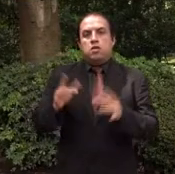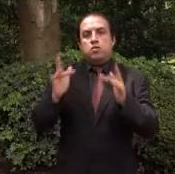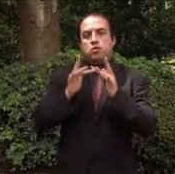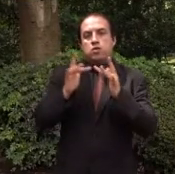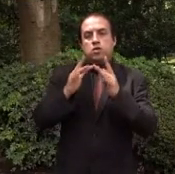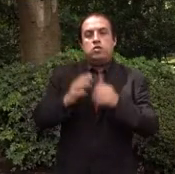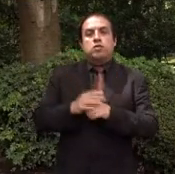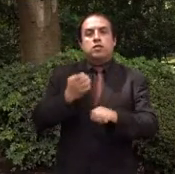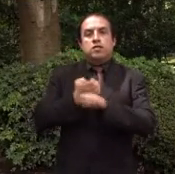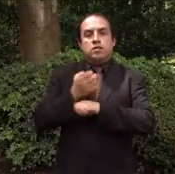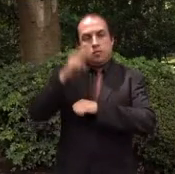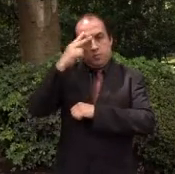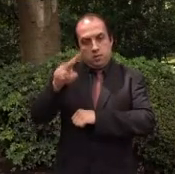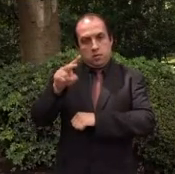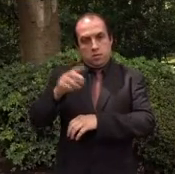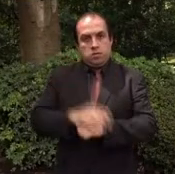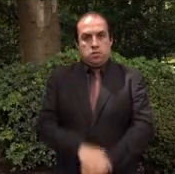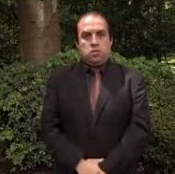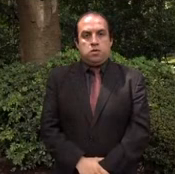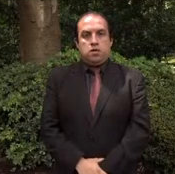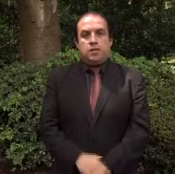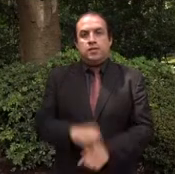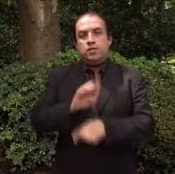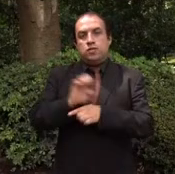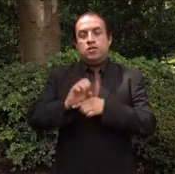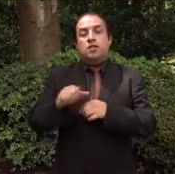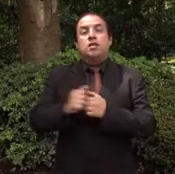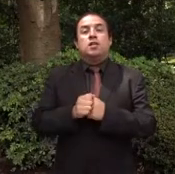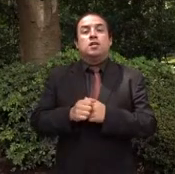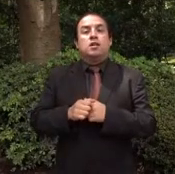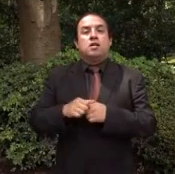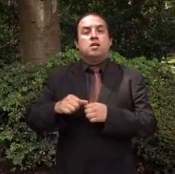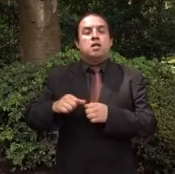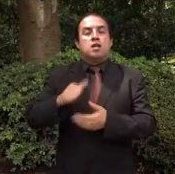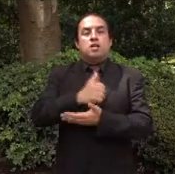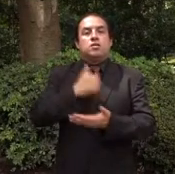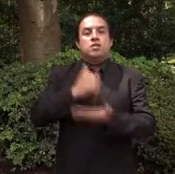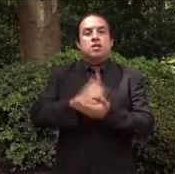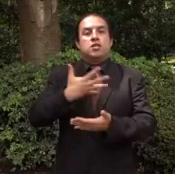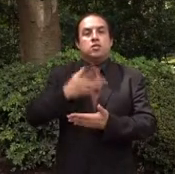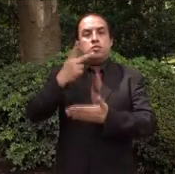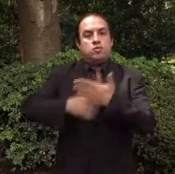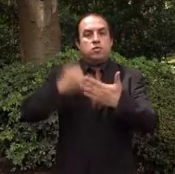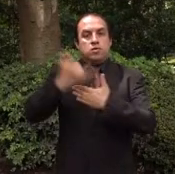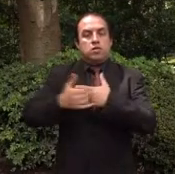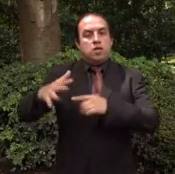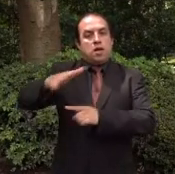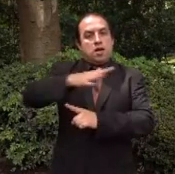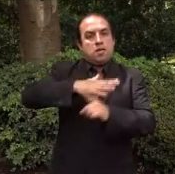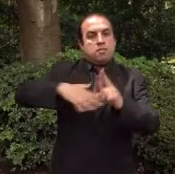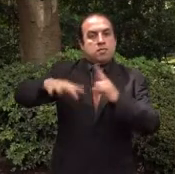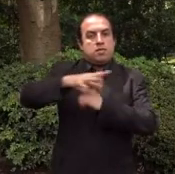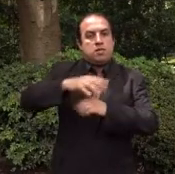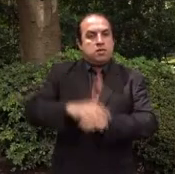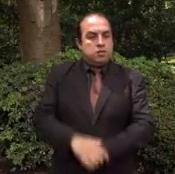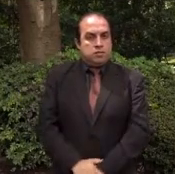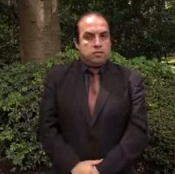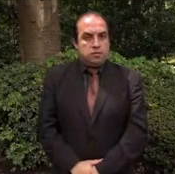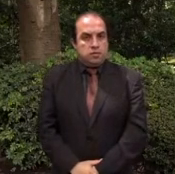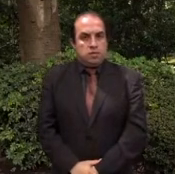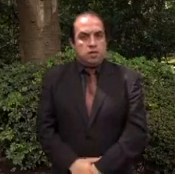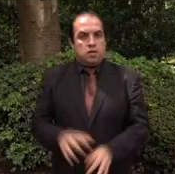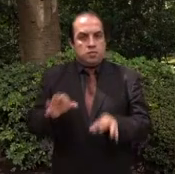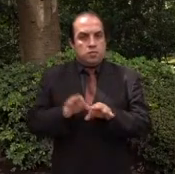México. Entonces, la ciudad tiene un proyecto ambiental y de cambio climático, que por cierto